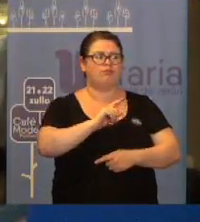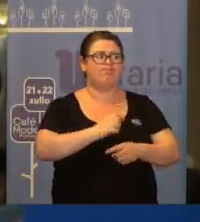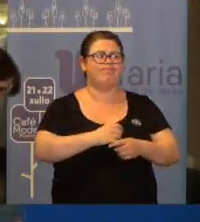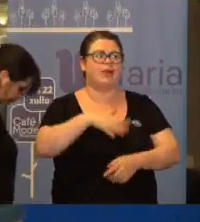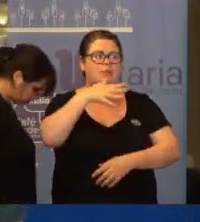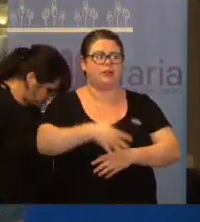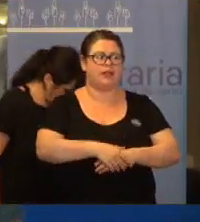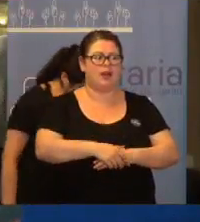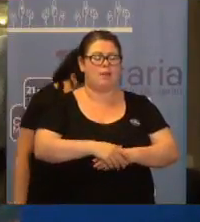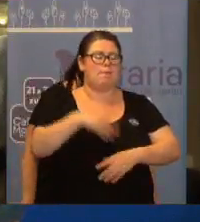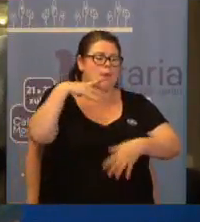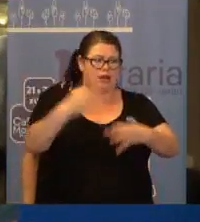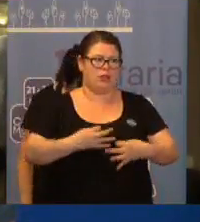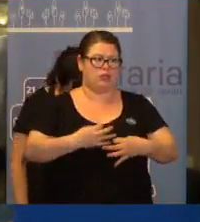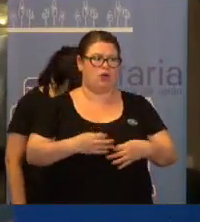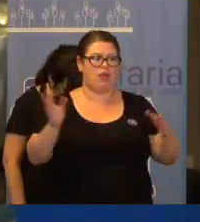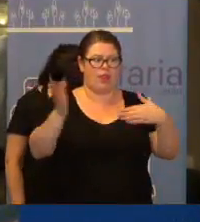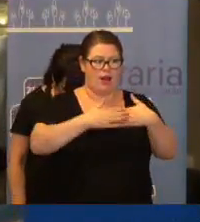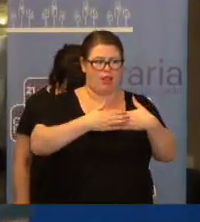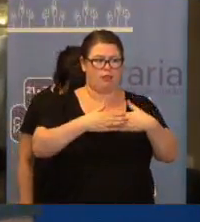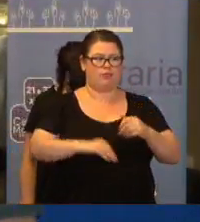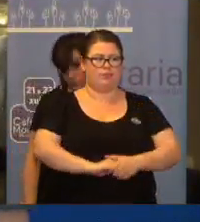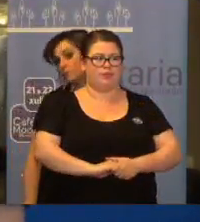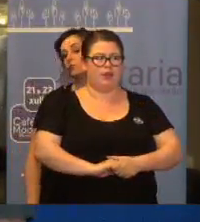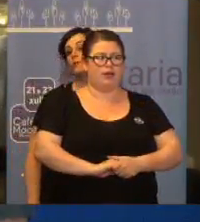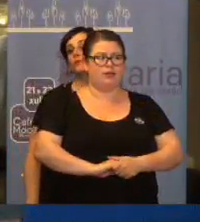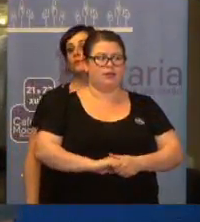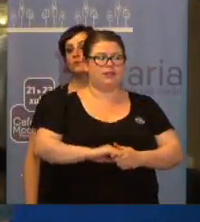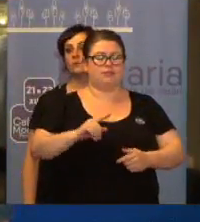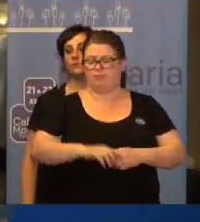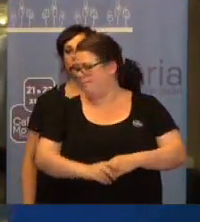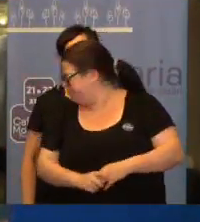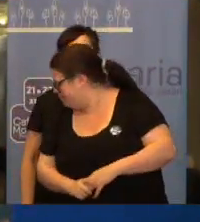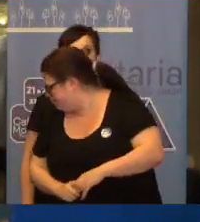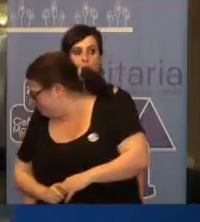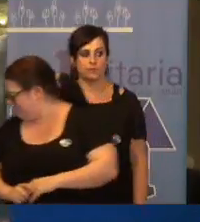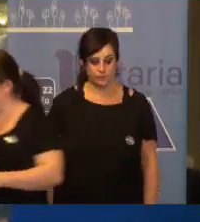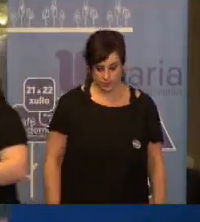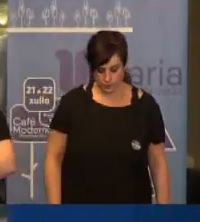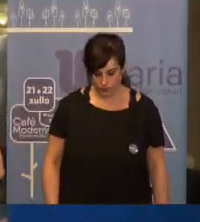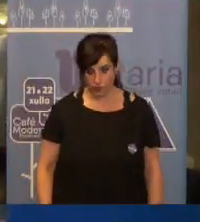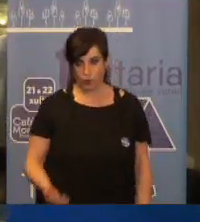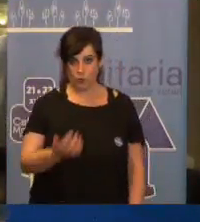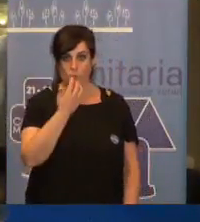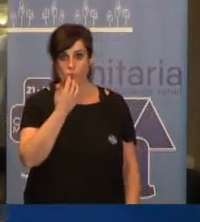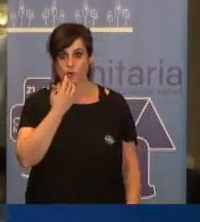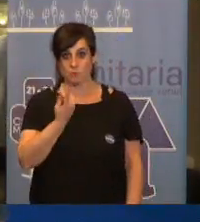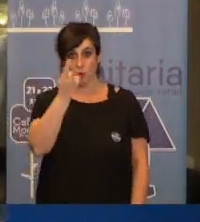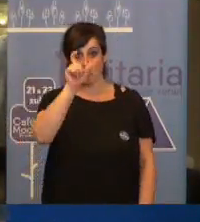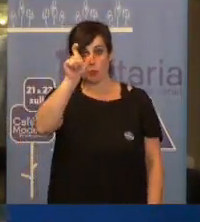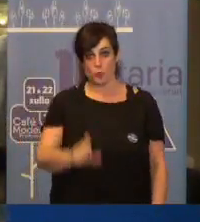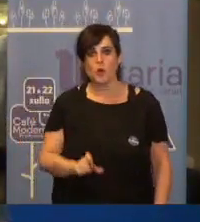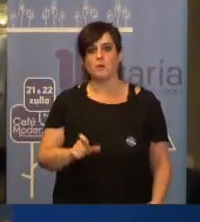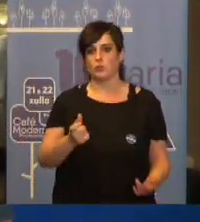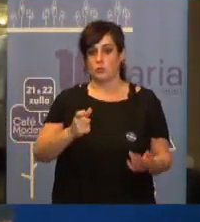político extraordinariamente peligroso e pechado en todo o planeta. Se un repasa o planeta, pois tes un señor de extrema dereita en